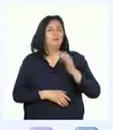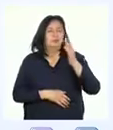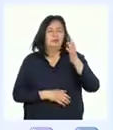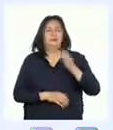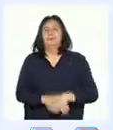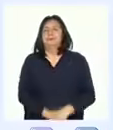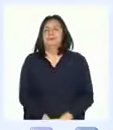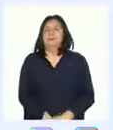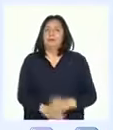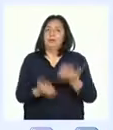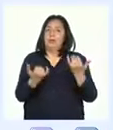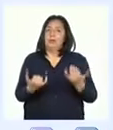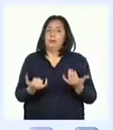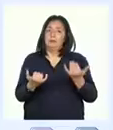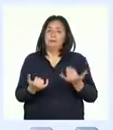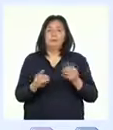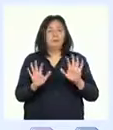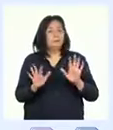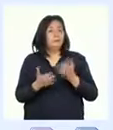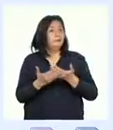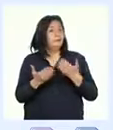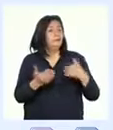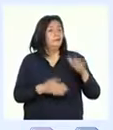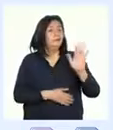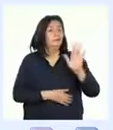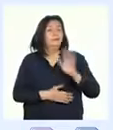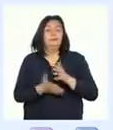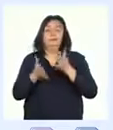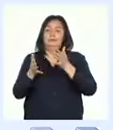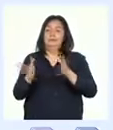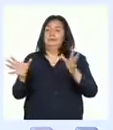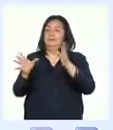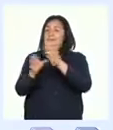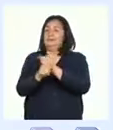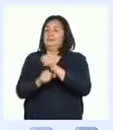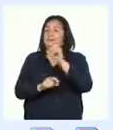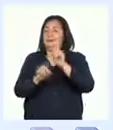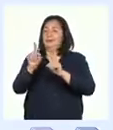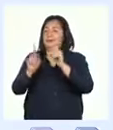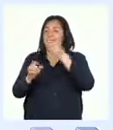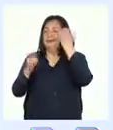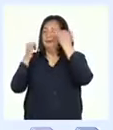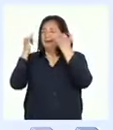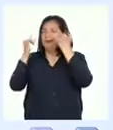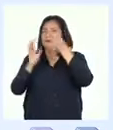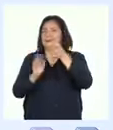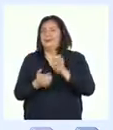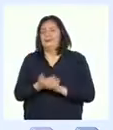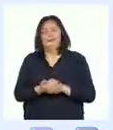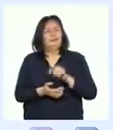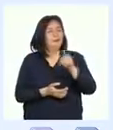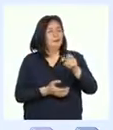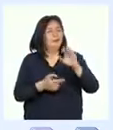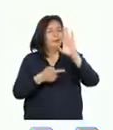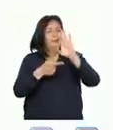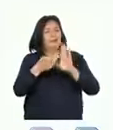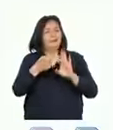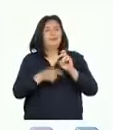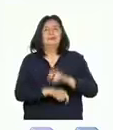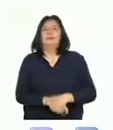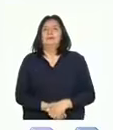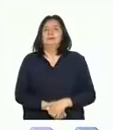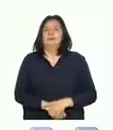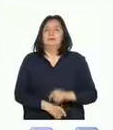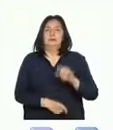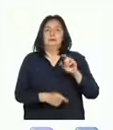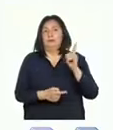futuros programas. Por ahora, antes de irme, les dejo un resumen con algunas ideas claves acerca de las fracciones.